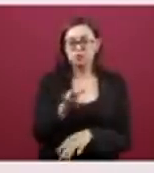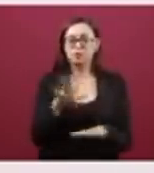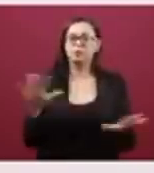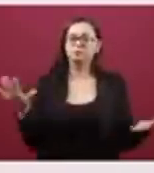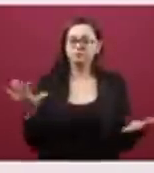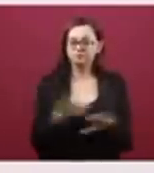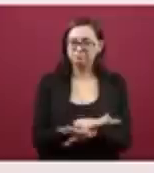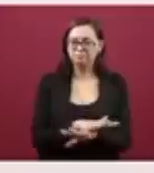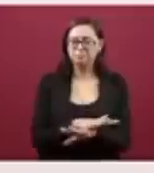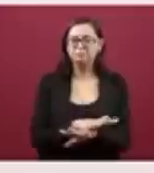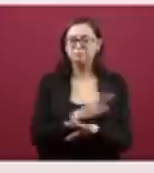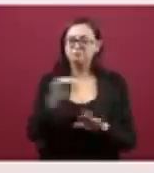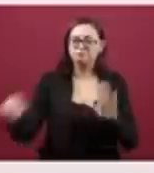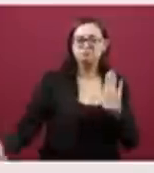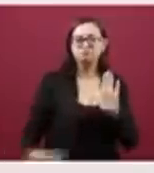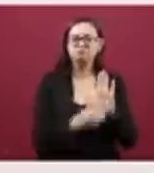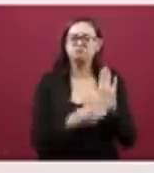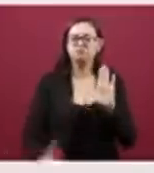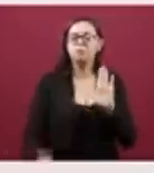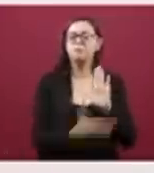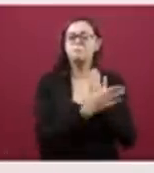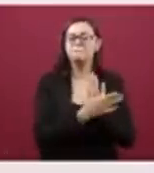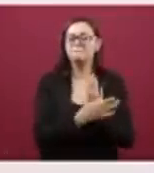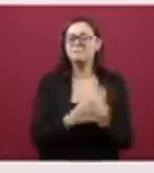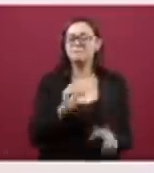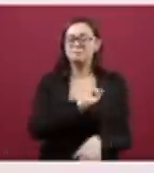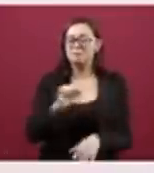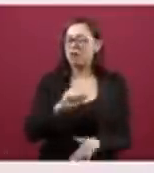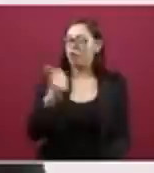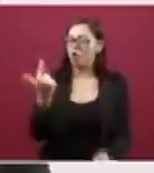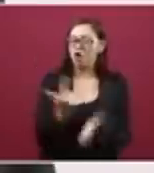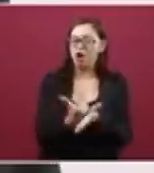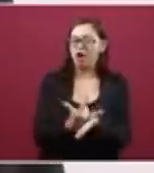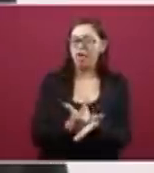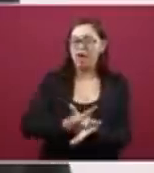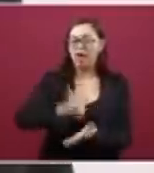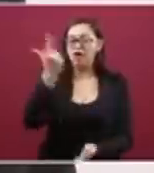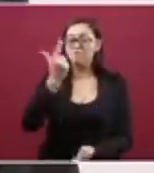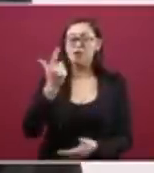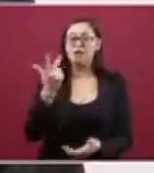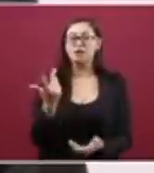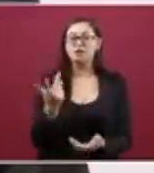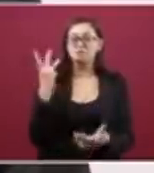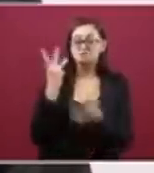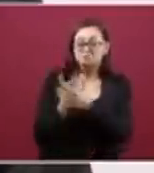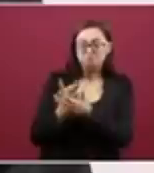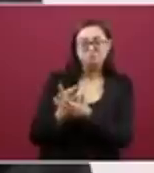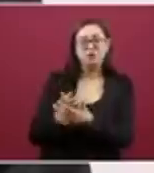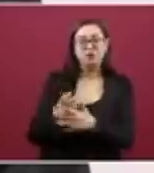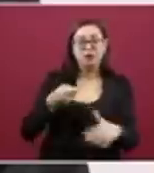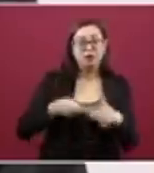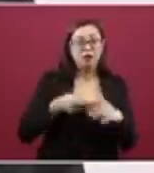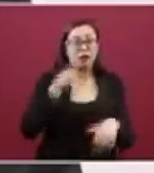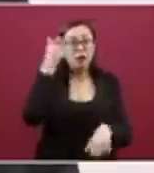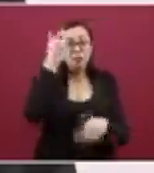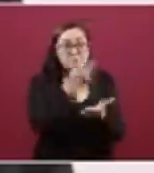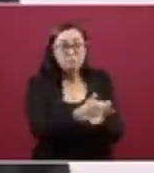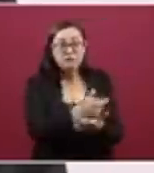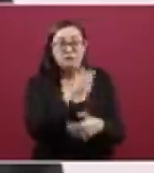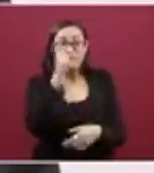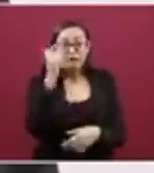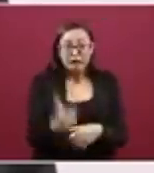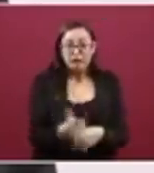para tipificar como delitos graves y sin derecho a fianza los actos